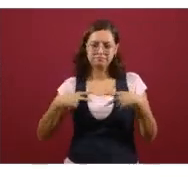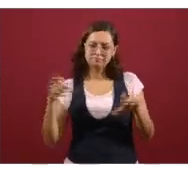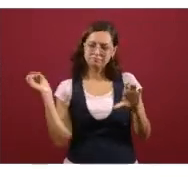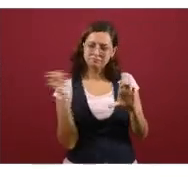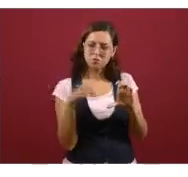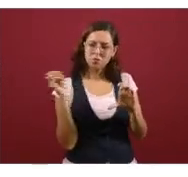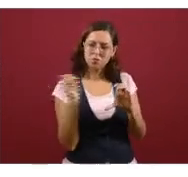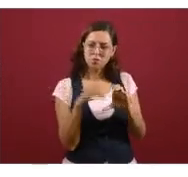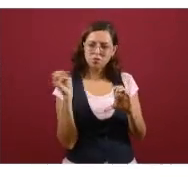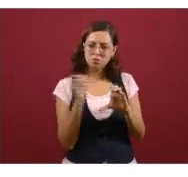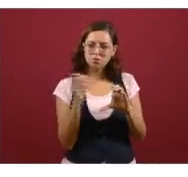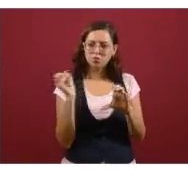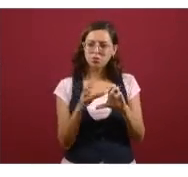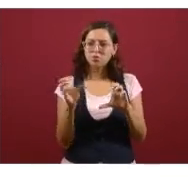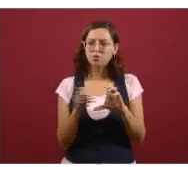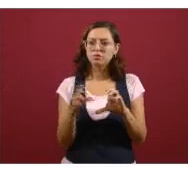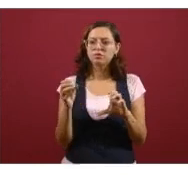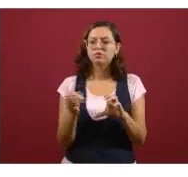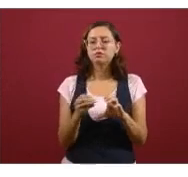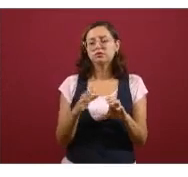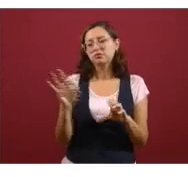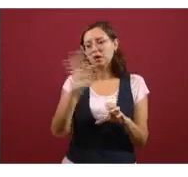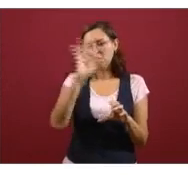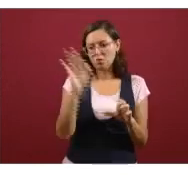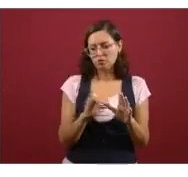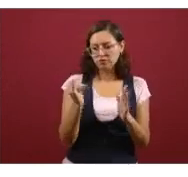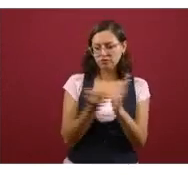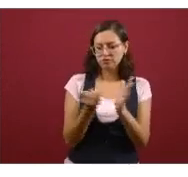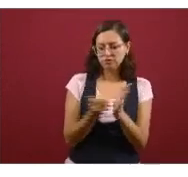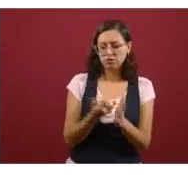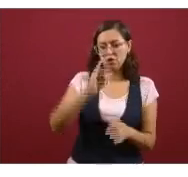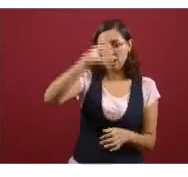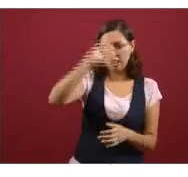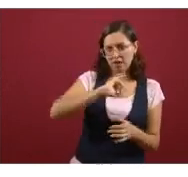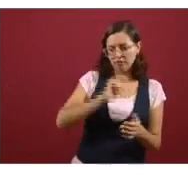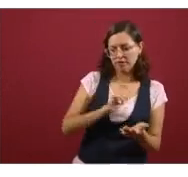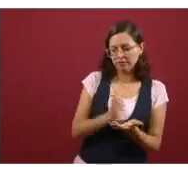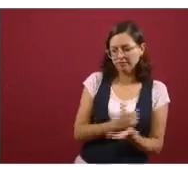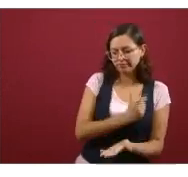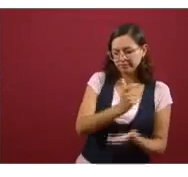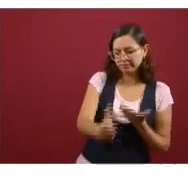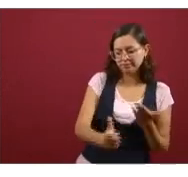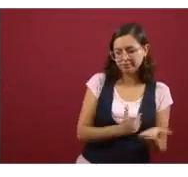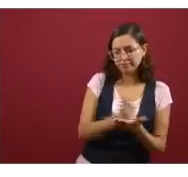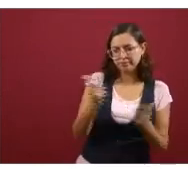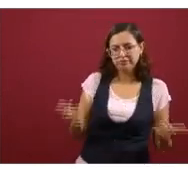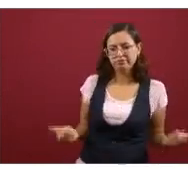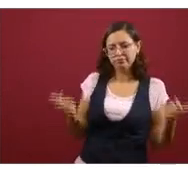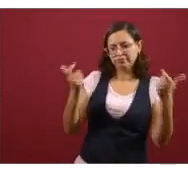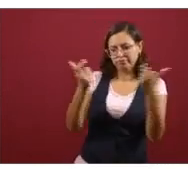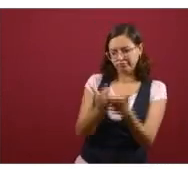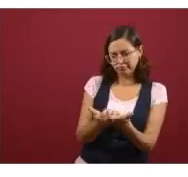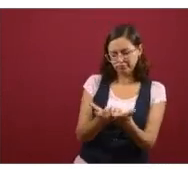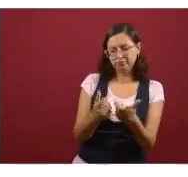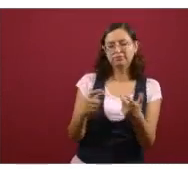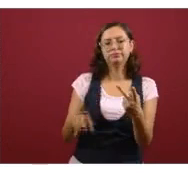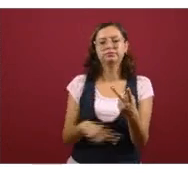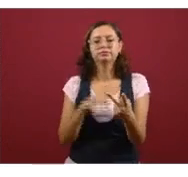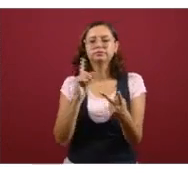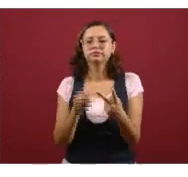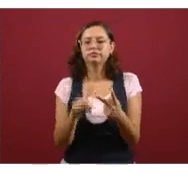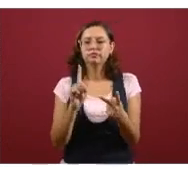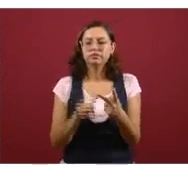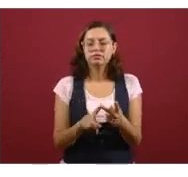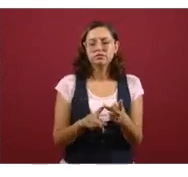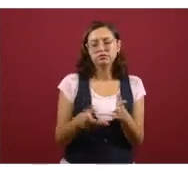de aportación, y ahí es lo que ahorran los trabajadores, lo que se les retiene y lo que los empleados también aportan. El segundo es el